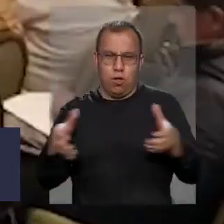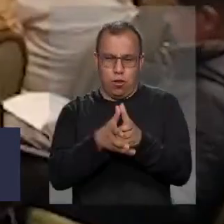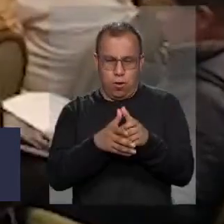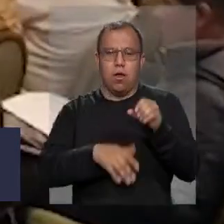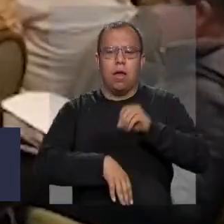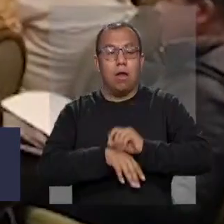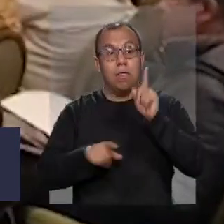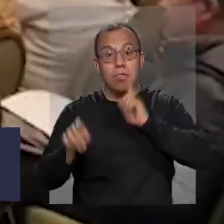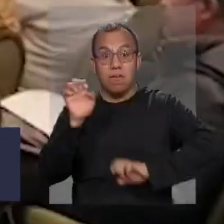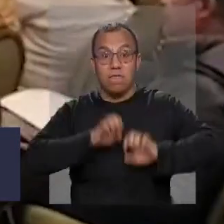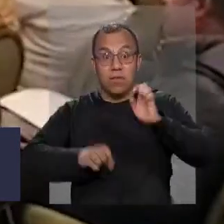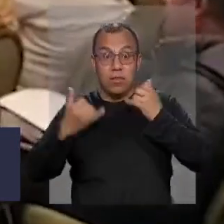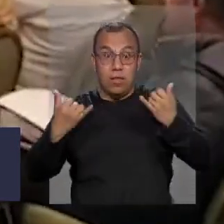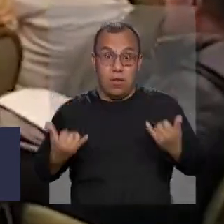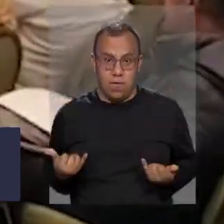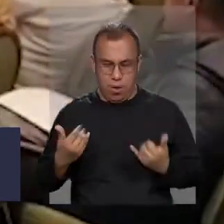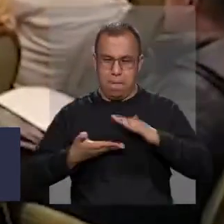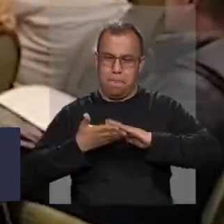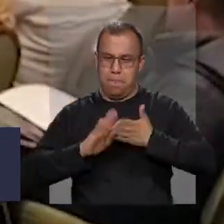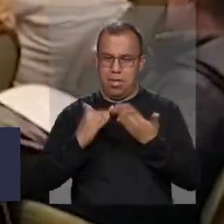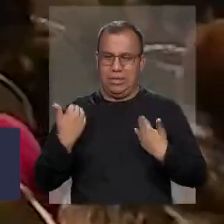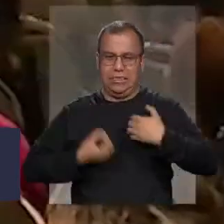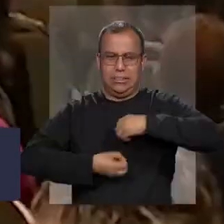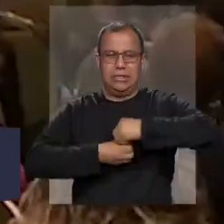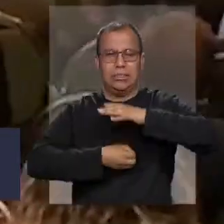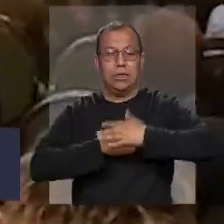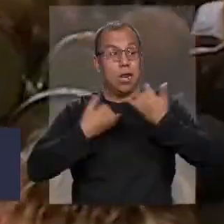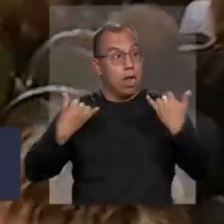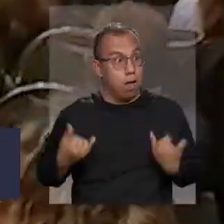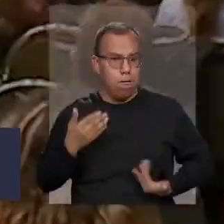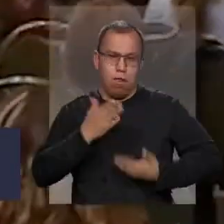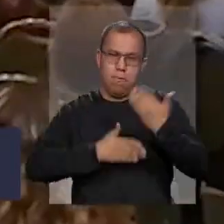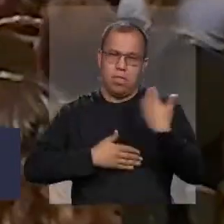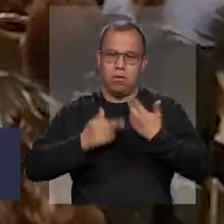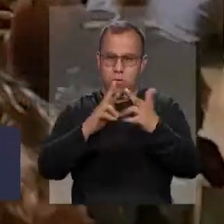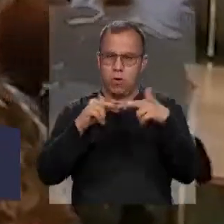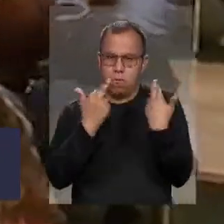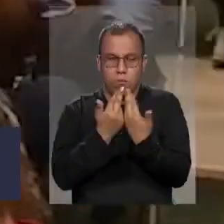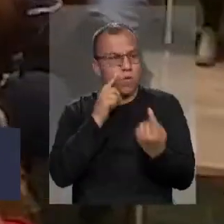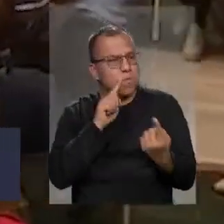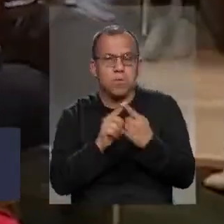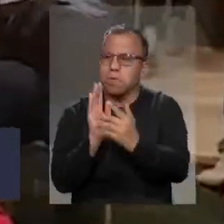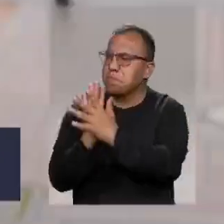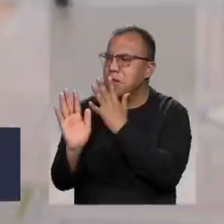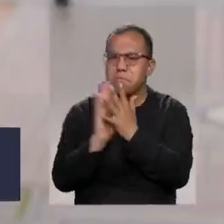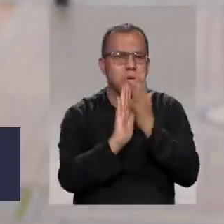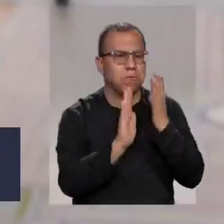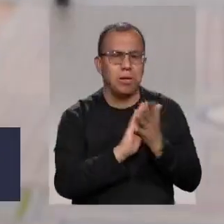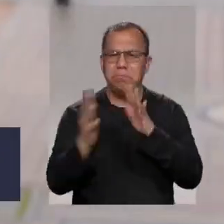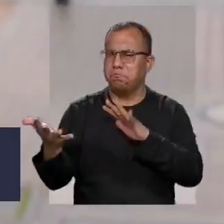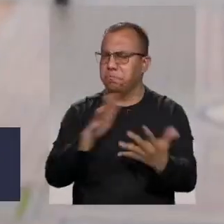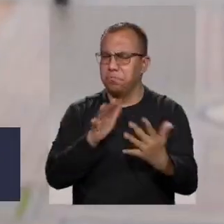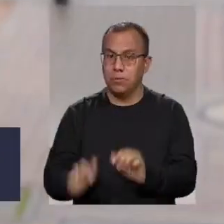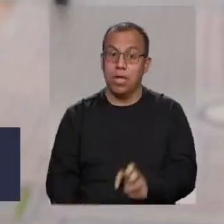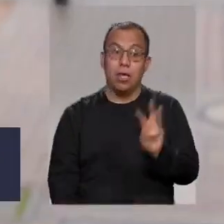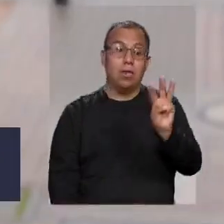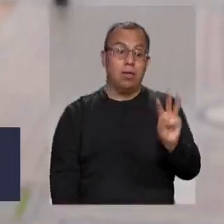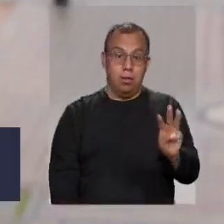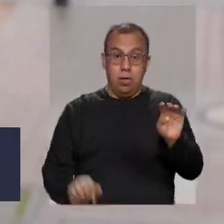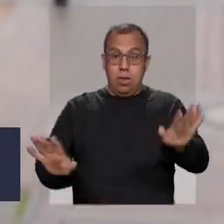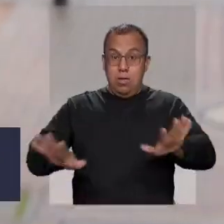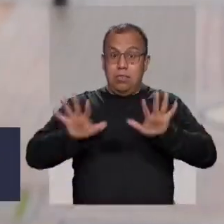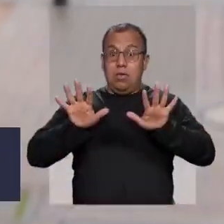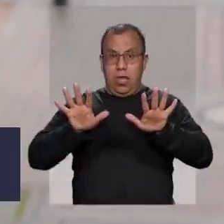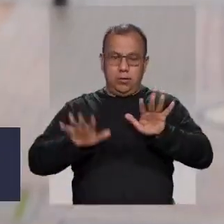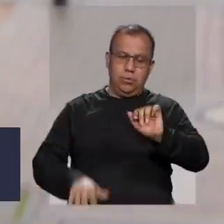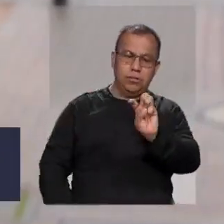organizaciones que defienden los derechos humanos y la paz en el distrito, se inició una reunión que busca escucharlos. Aproximadamente 3 de cada 10 homicidios en